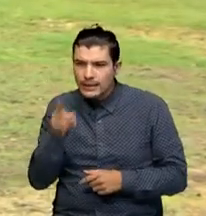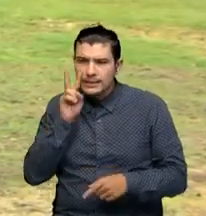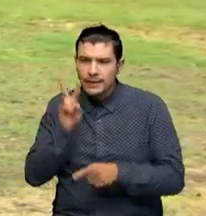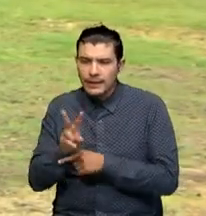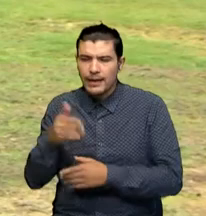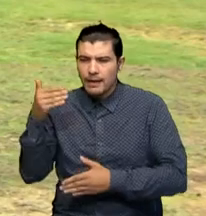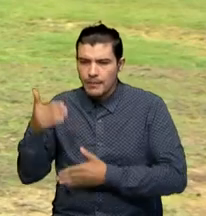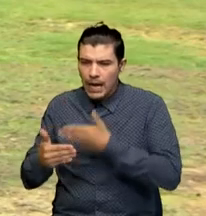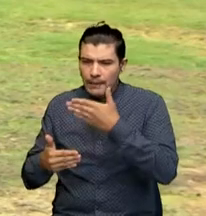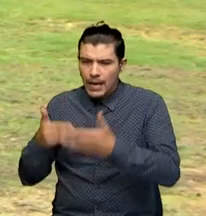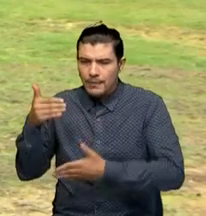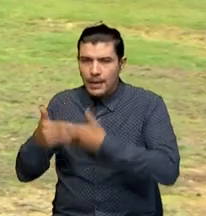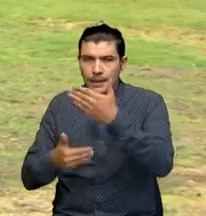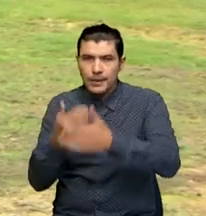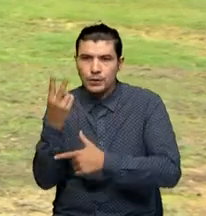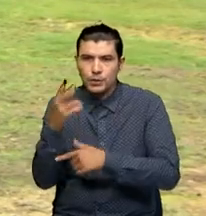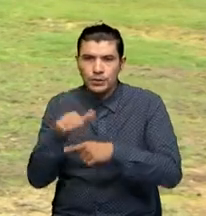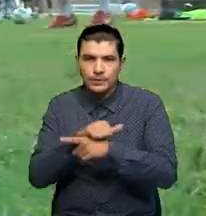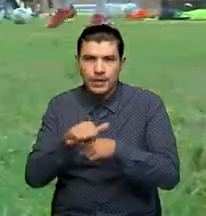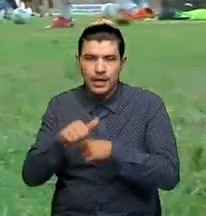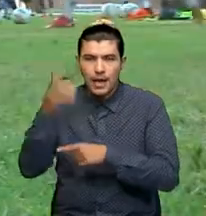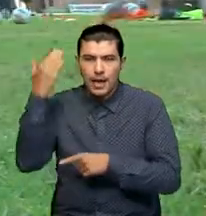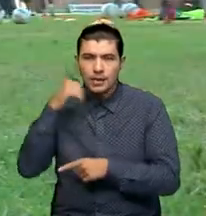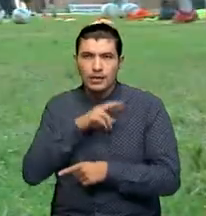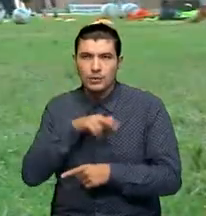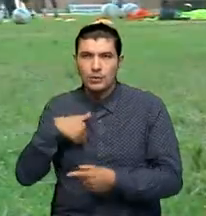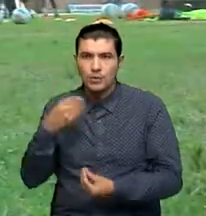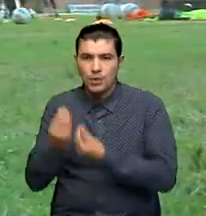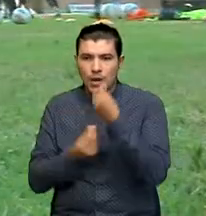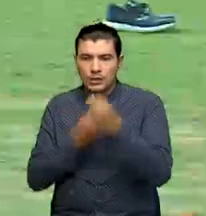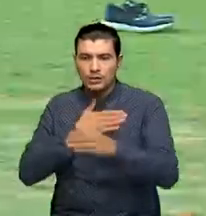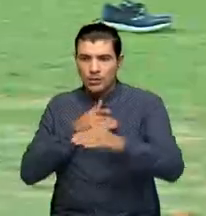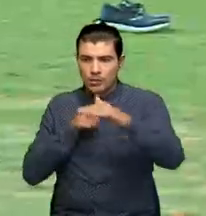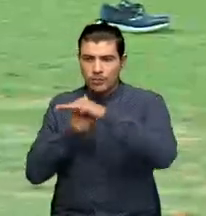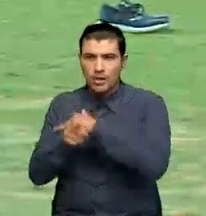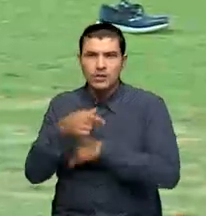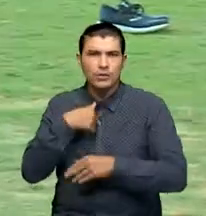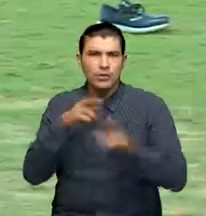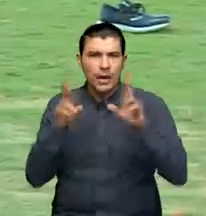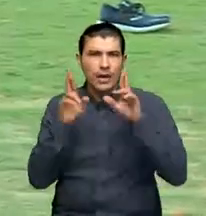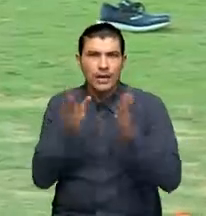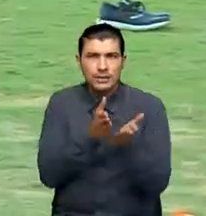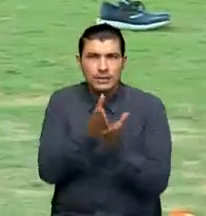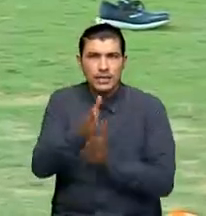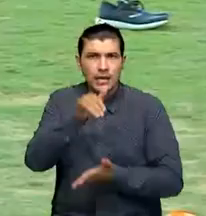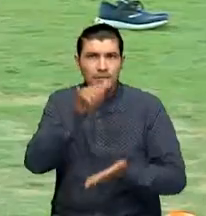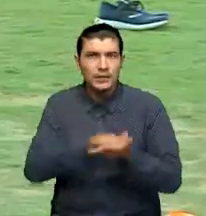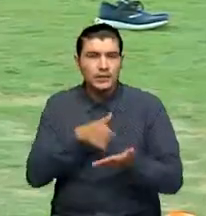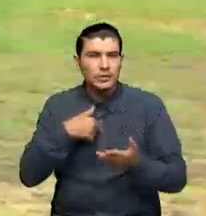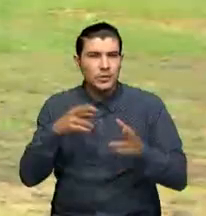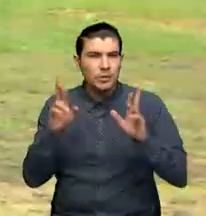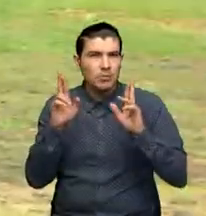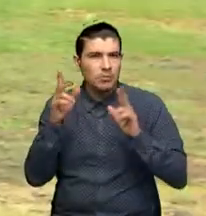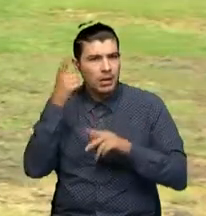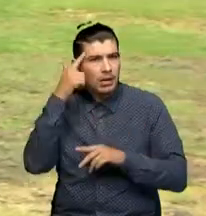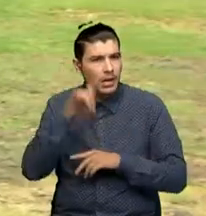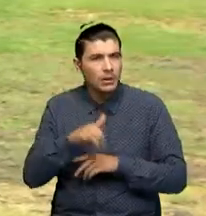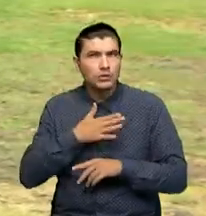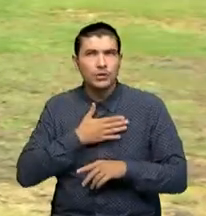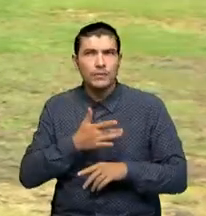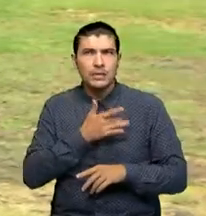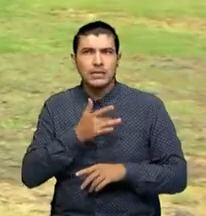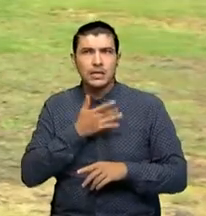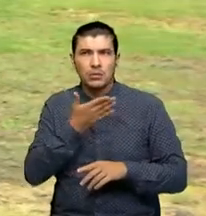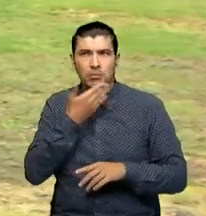reflejado en en dos prácticas que hemos hecho de marcado gol y esperar seguir así pienso que he venido trabajando fuerte cada vez me siento